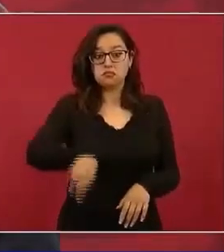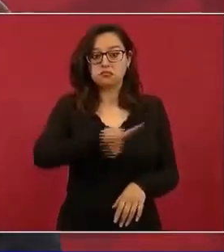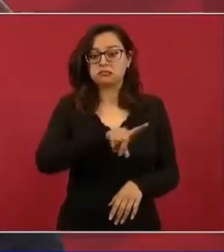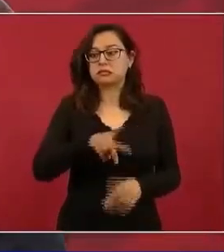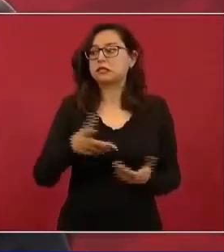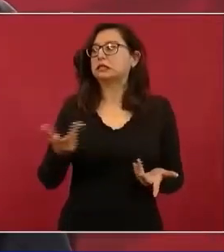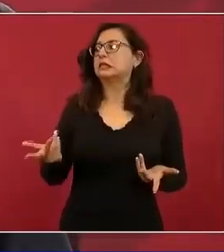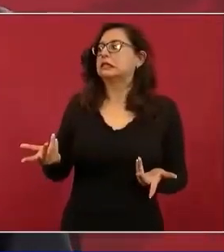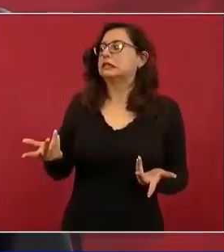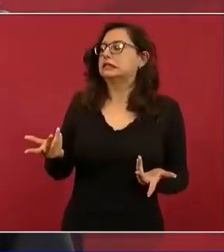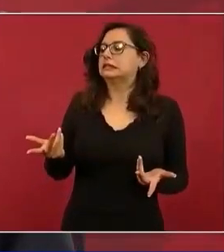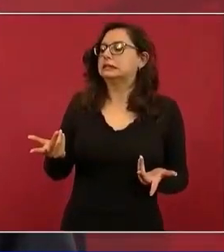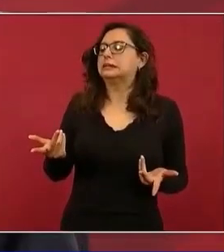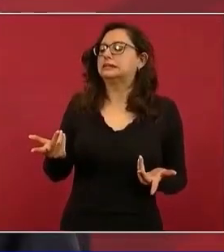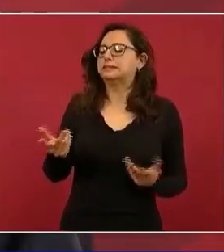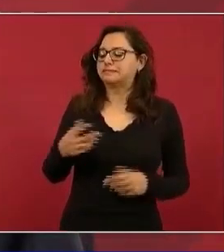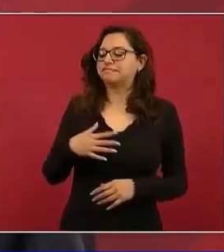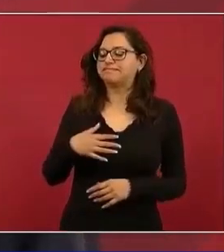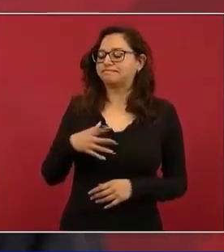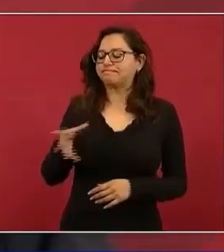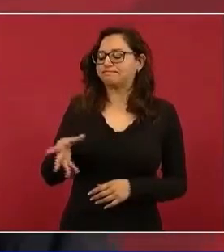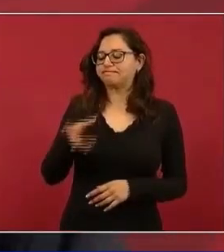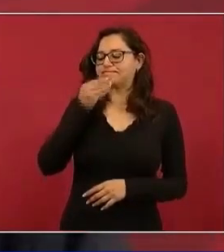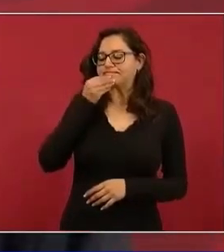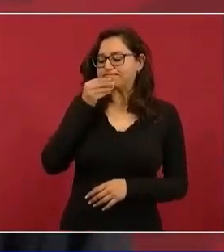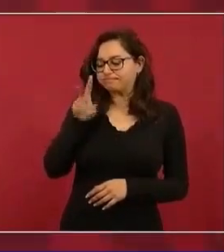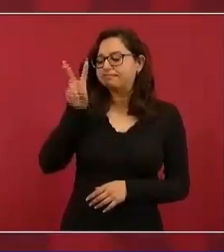pues reconozco que me equivoqué